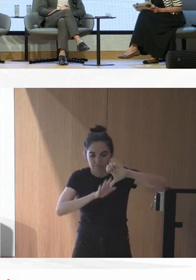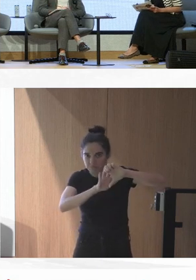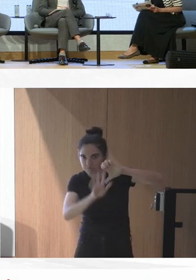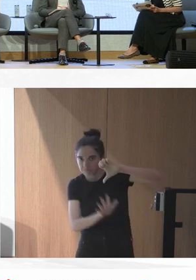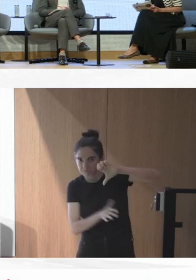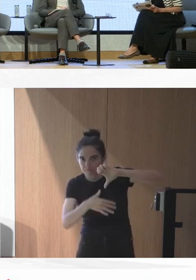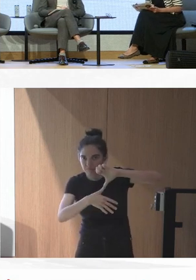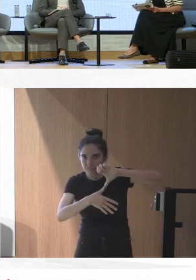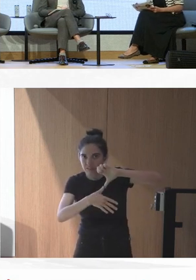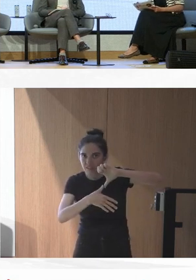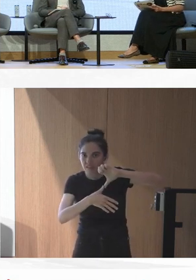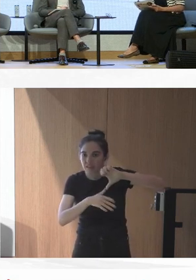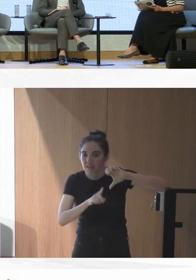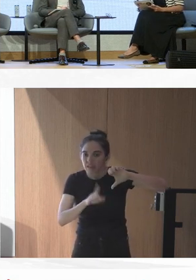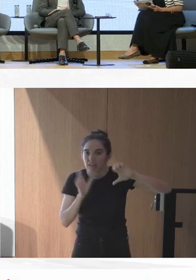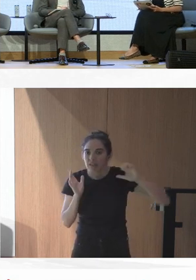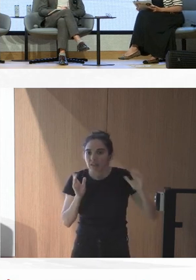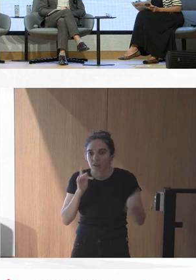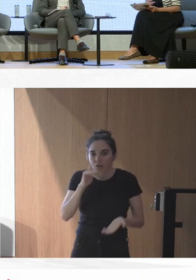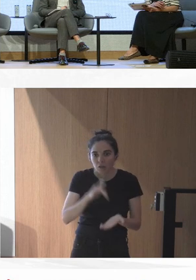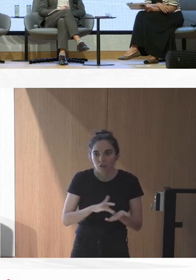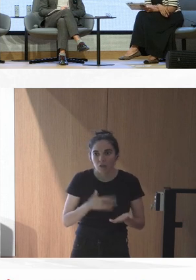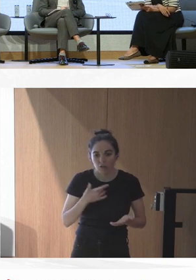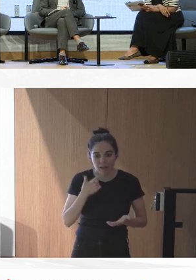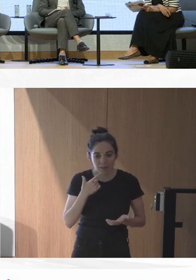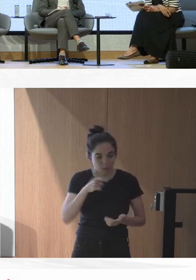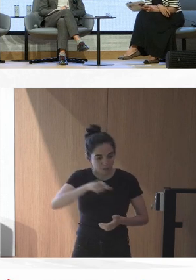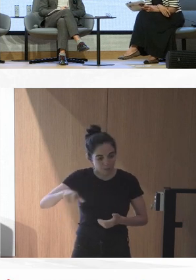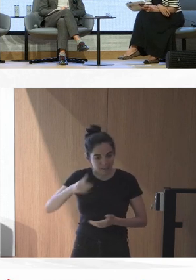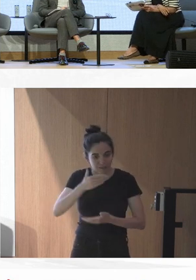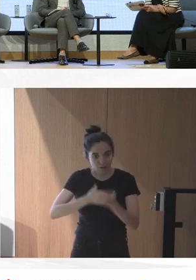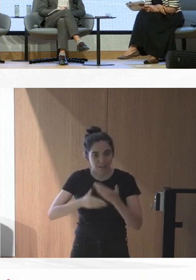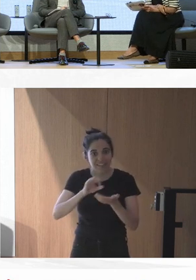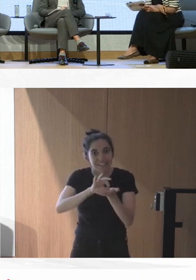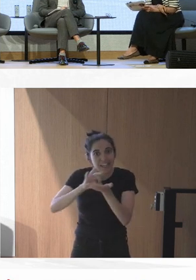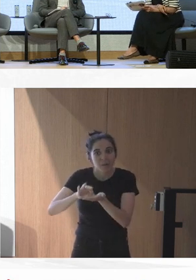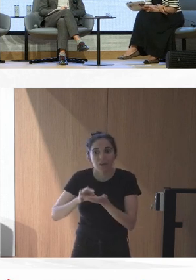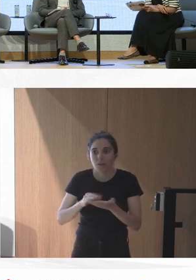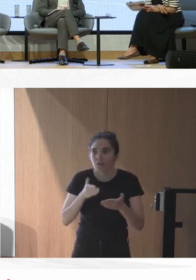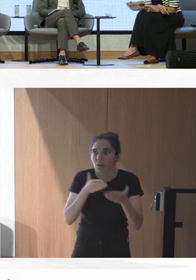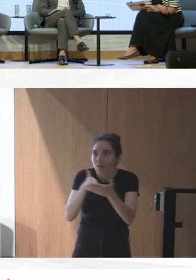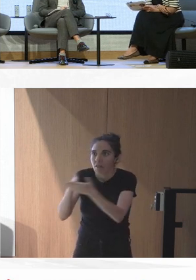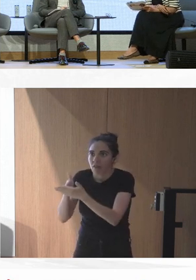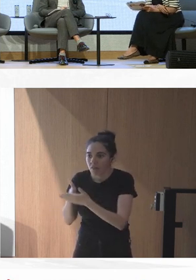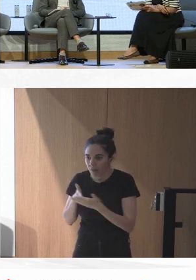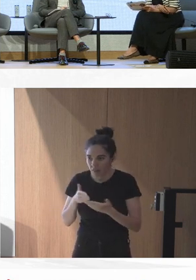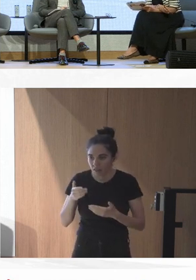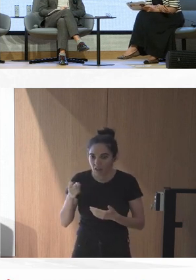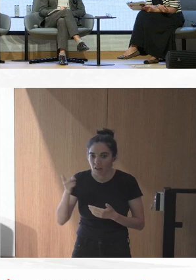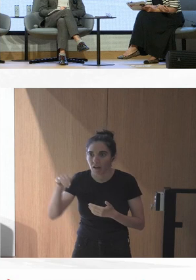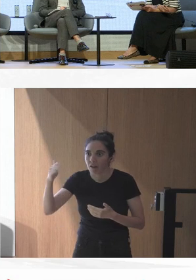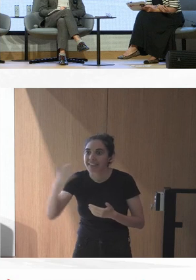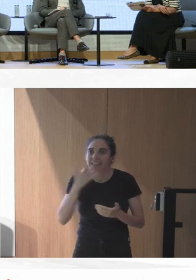las personas encuentran en el sistema penitenciario los servicios a los cuales no tienen acceso en el afuera, ¿no? Entonces creo que